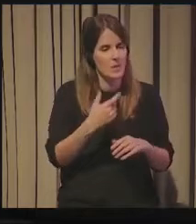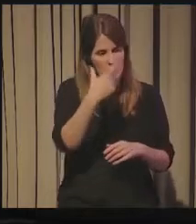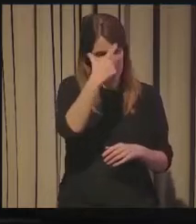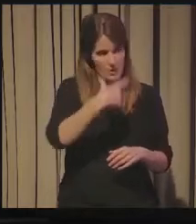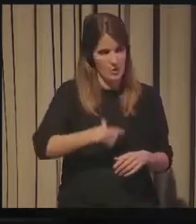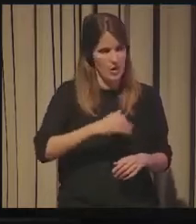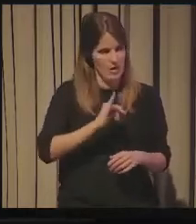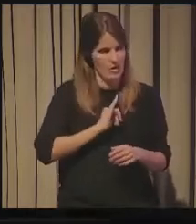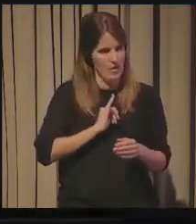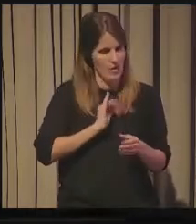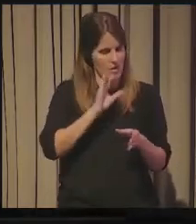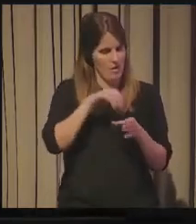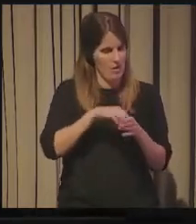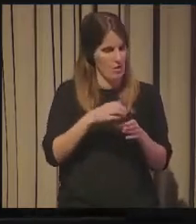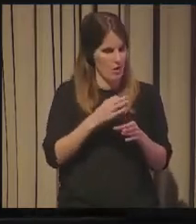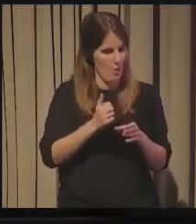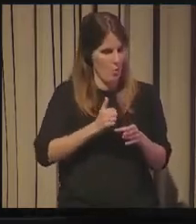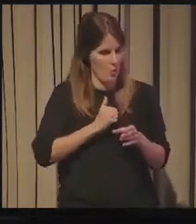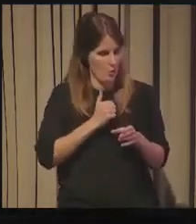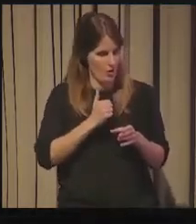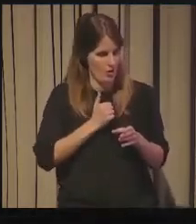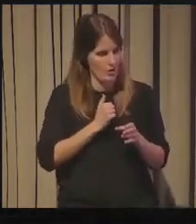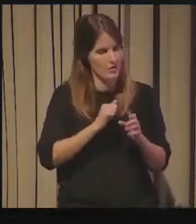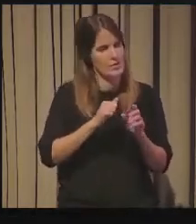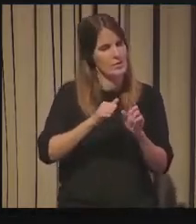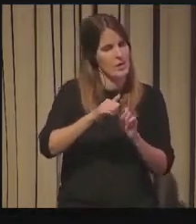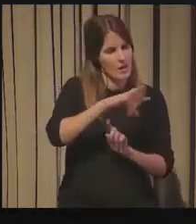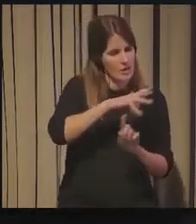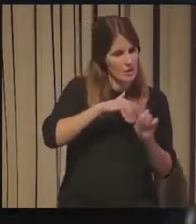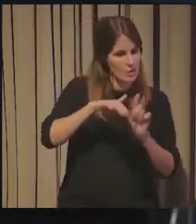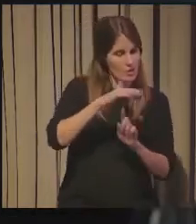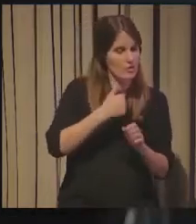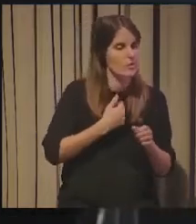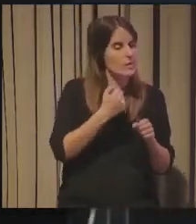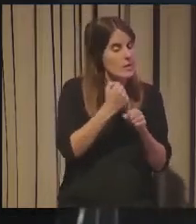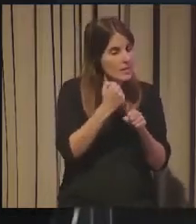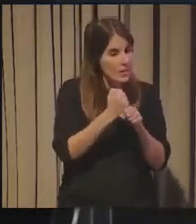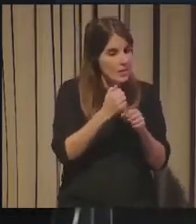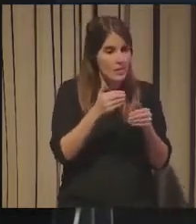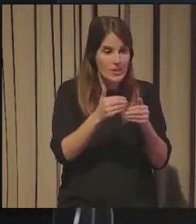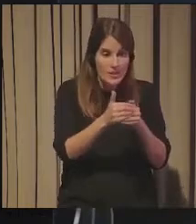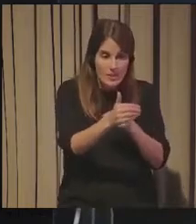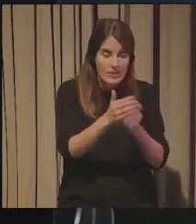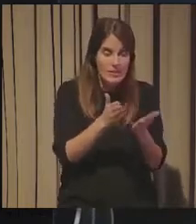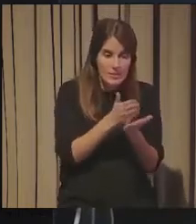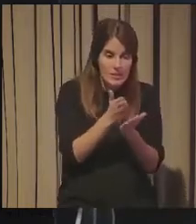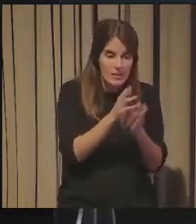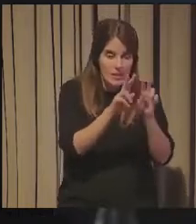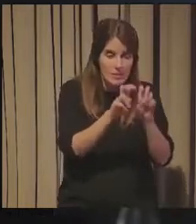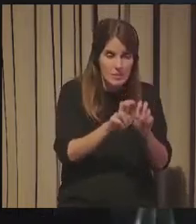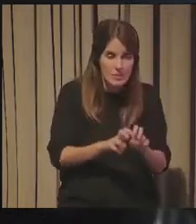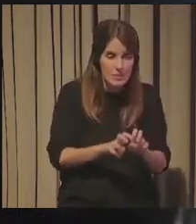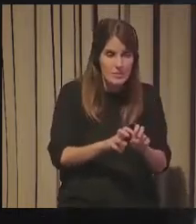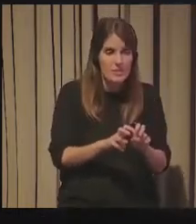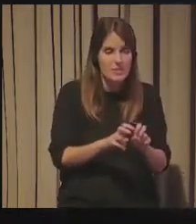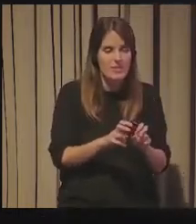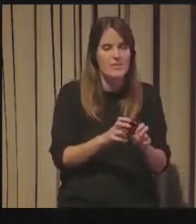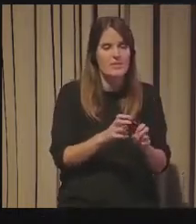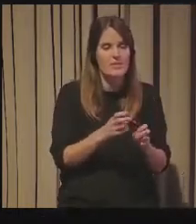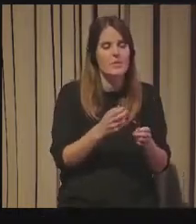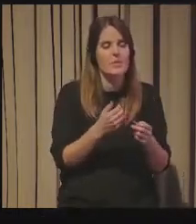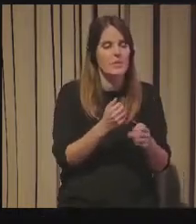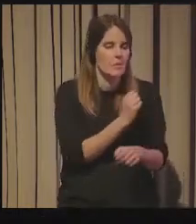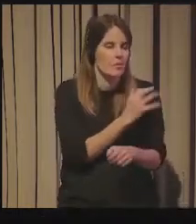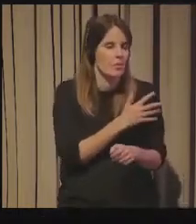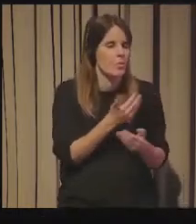las oportunidades que tenemos. Y nuestro trabajo como investigador de tendencias, nuestro trabajo como futuristas, consiste en compartir